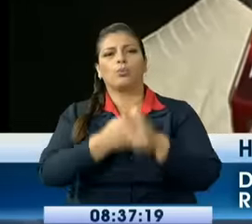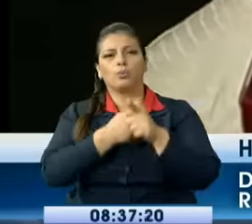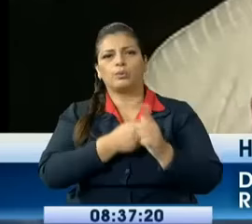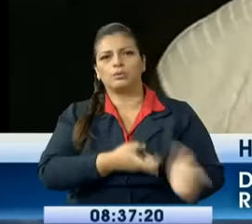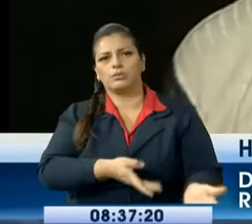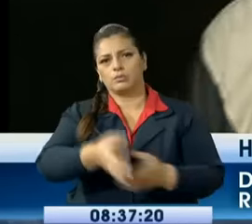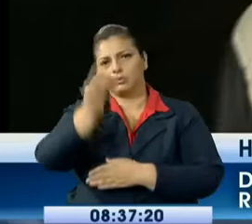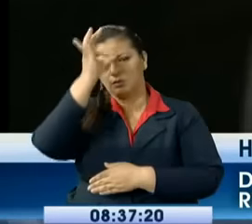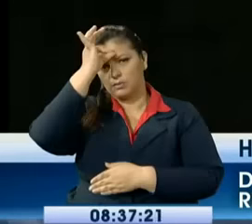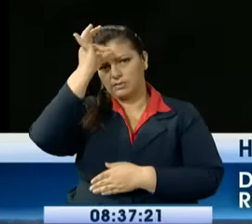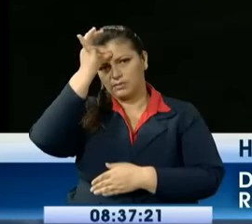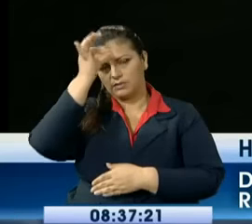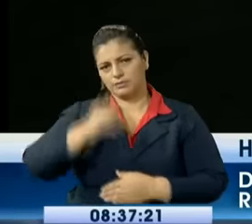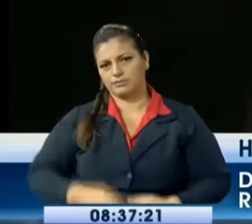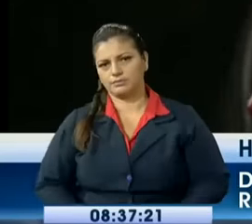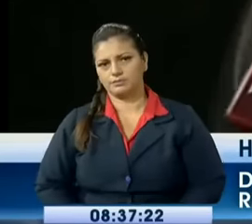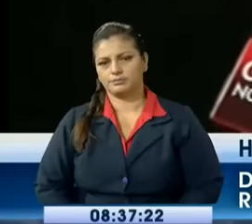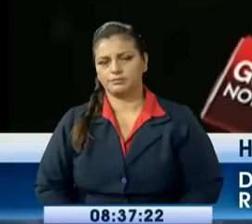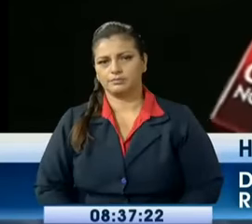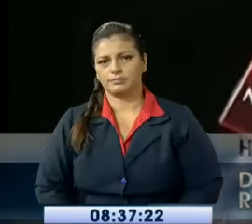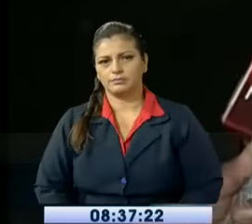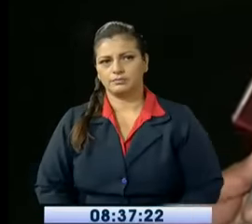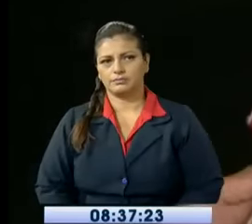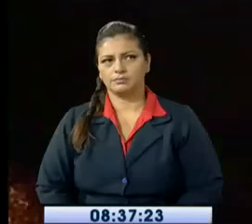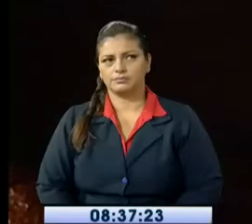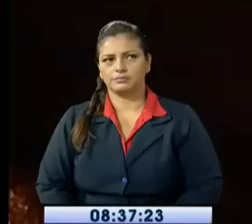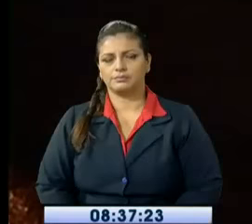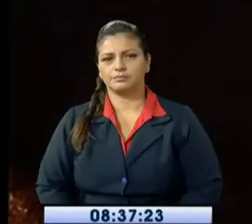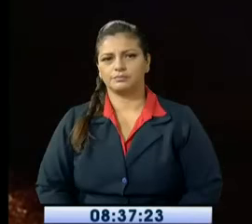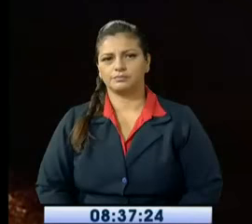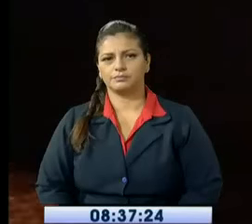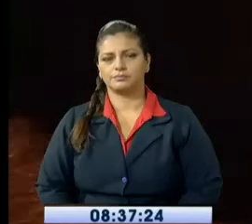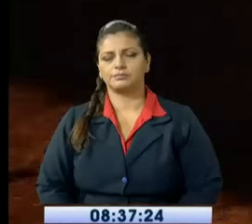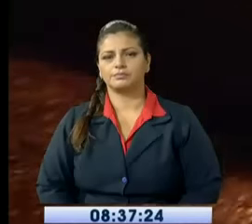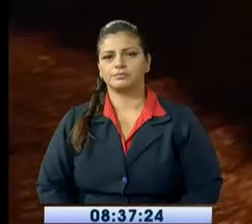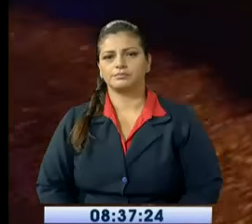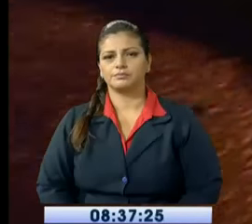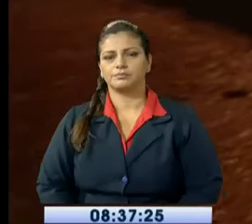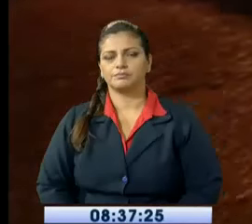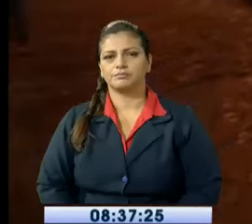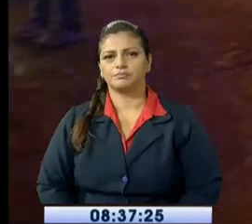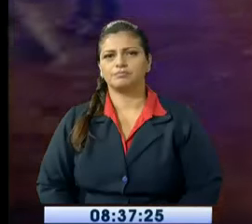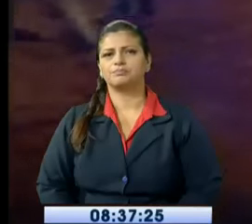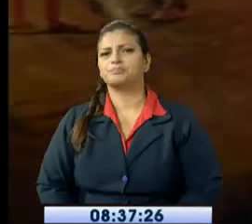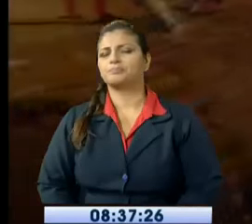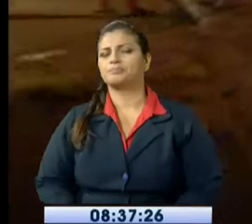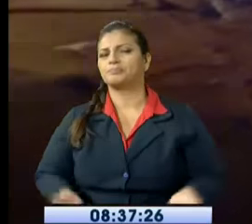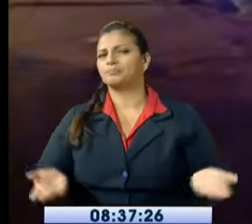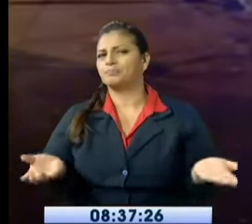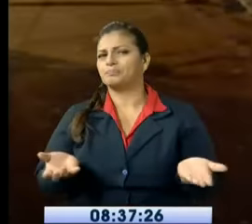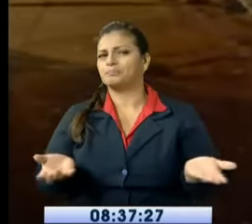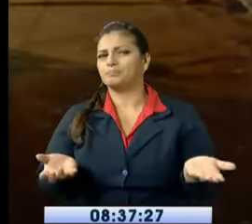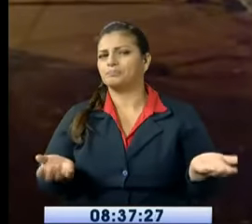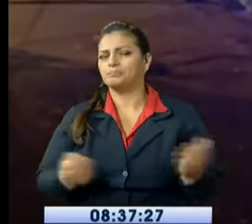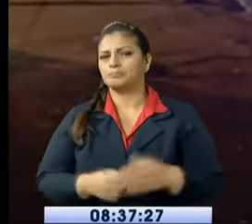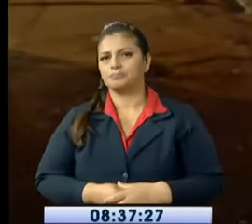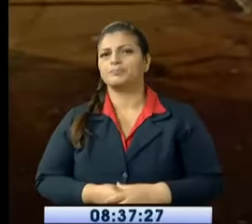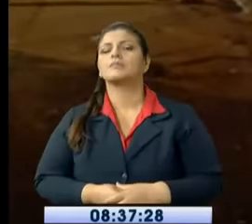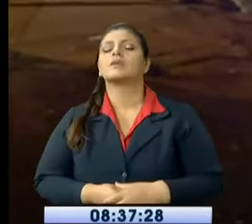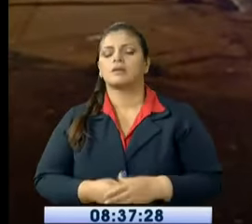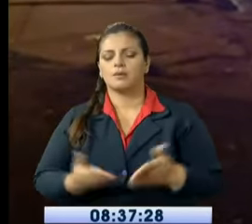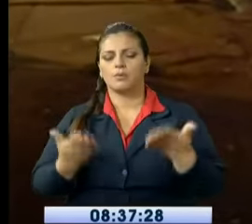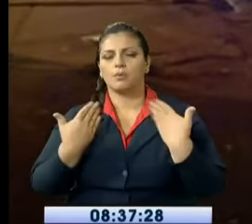salvó, porque si no también le hubieran matado a la pelada. ¿Quién se encontraba él? Con la chica. El crimen se registró en un callejón oscuro de la ciudadela Santa